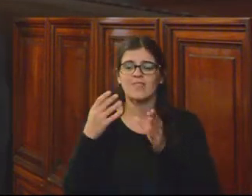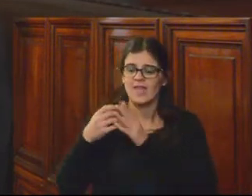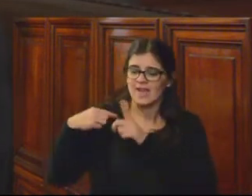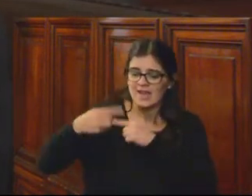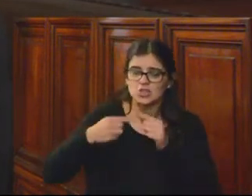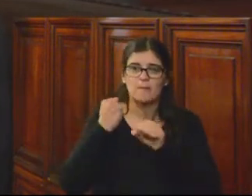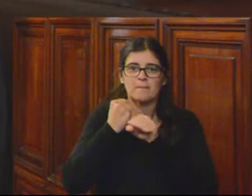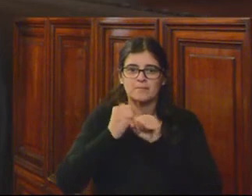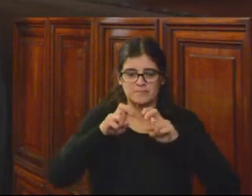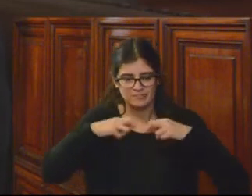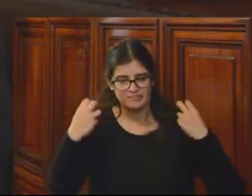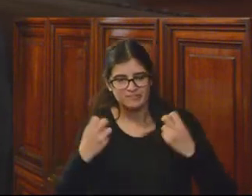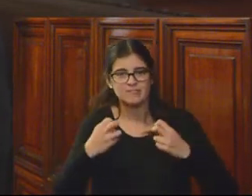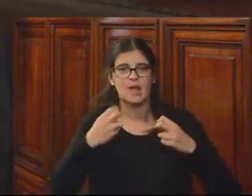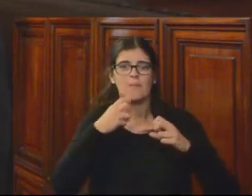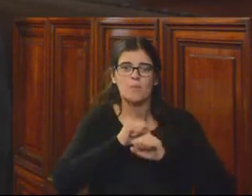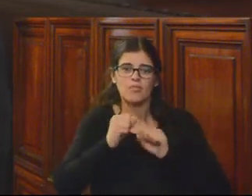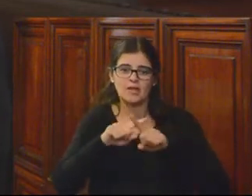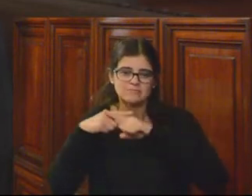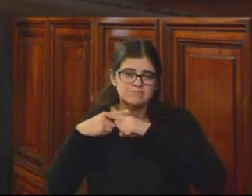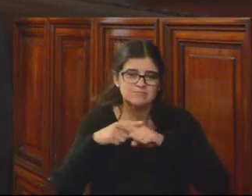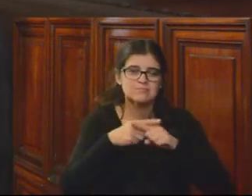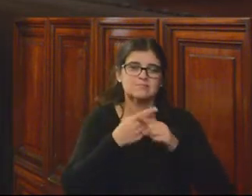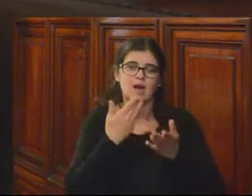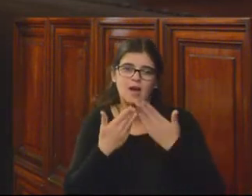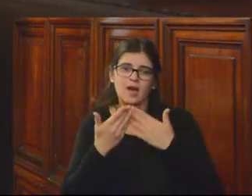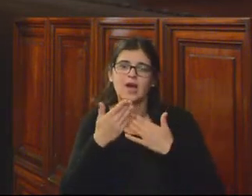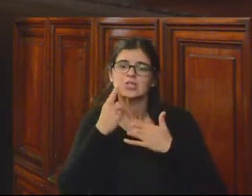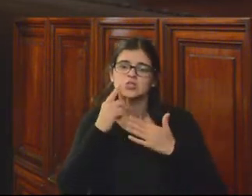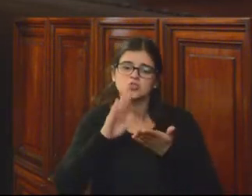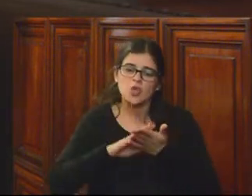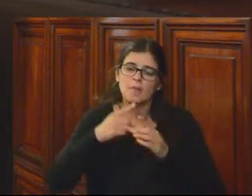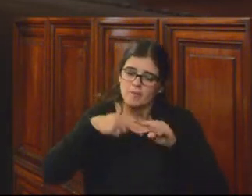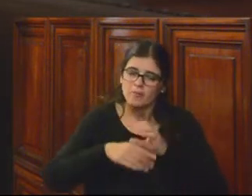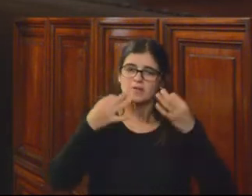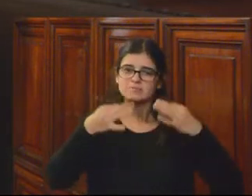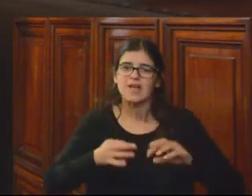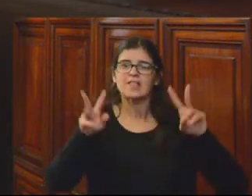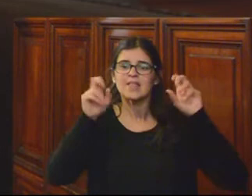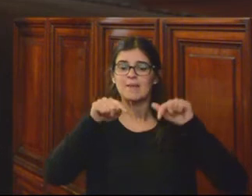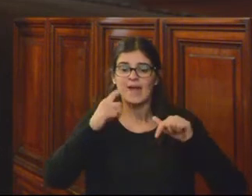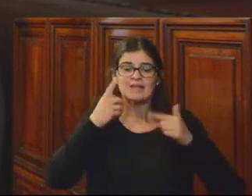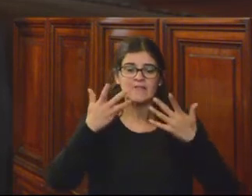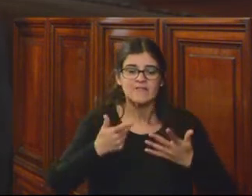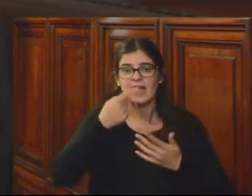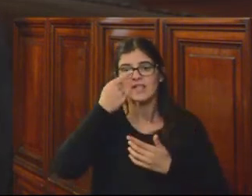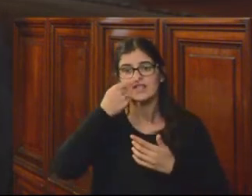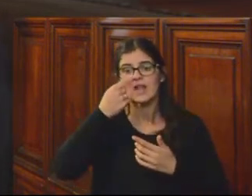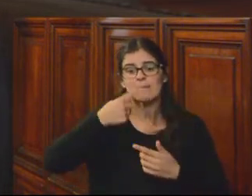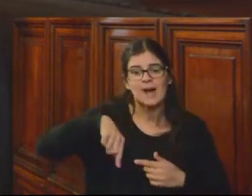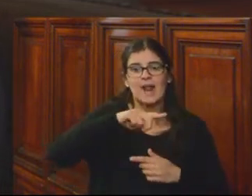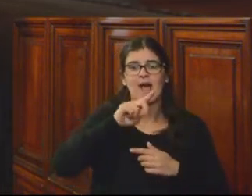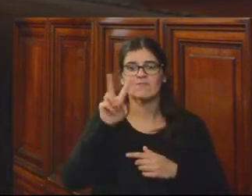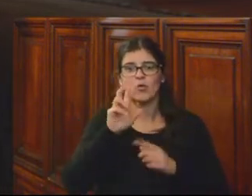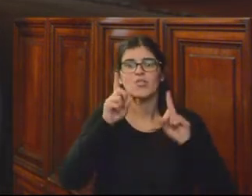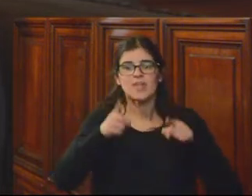de trabajo en las cuales se pueda dialogar de manera profunda sobre las temáticas que esta audiencia levanta, que son de interés para Venezuela como también